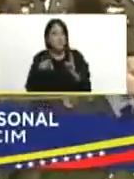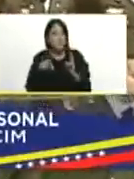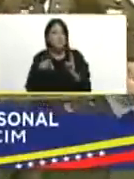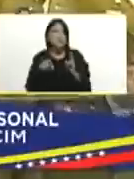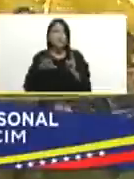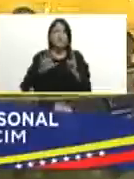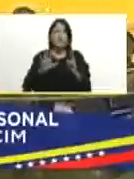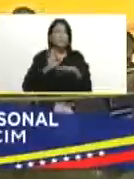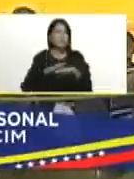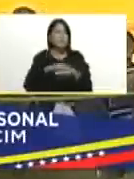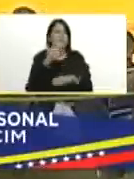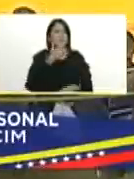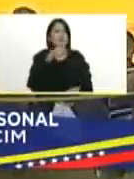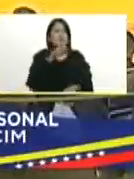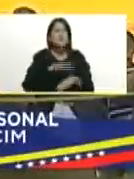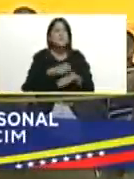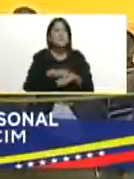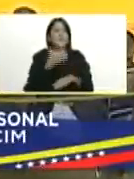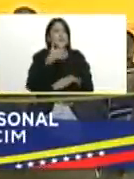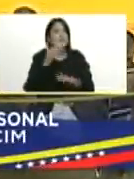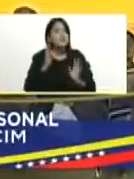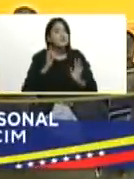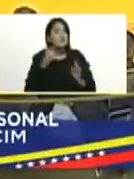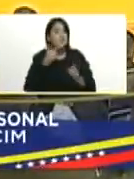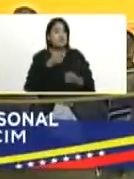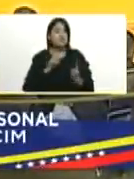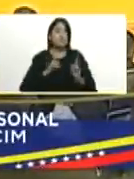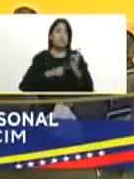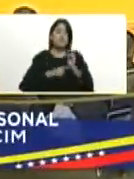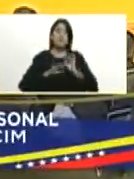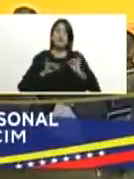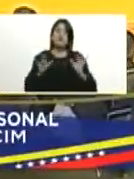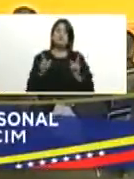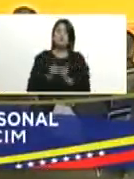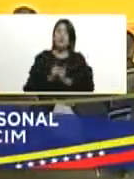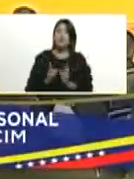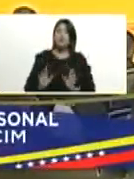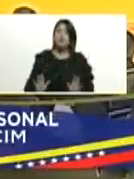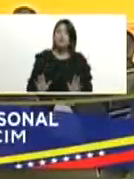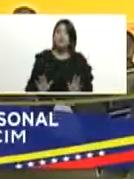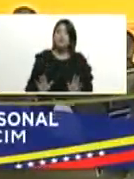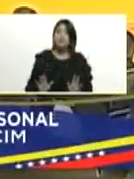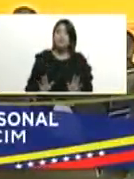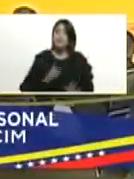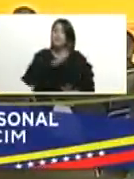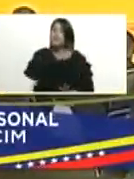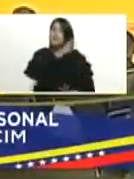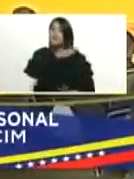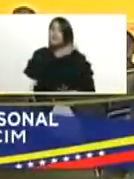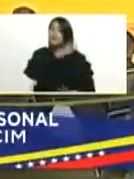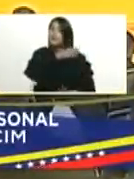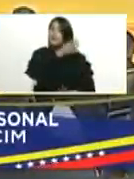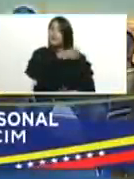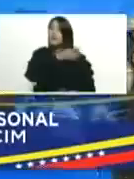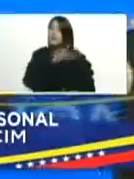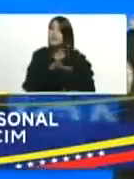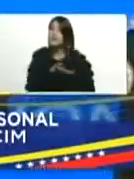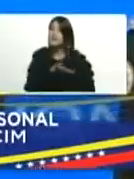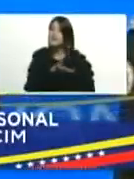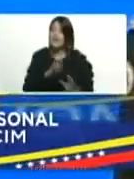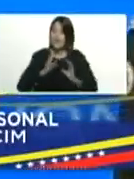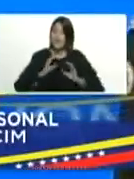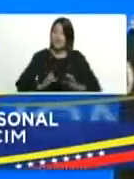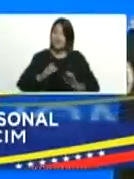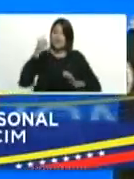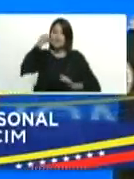¿Por qué se ríen? Solo estoy diciendo que es viernes. Y si están ascendiendo y el cuerpo lo